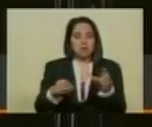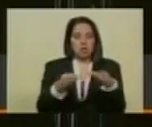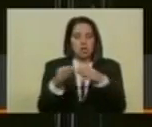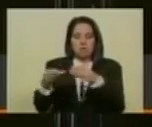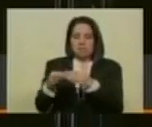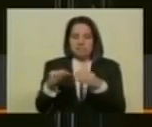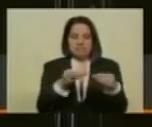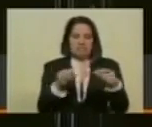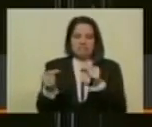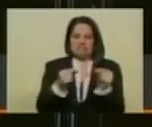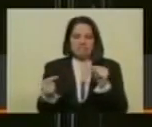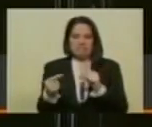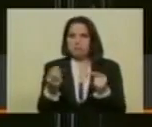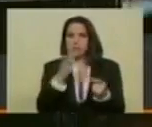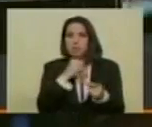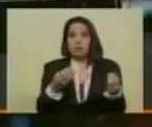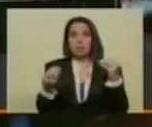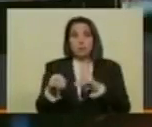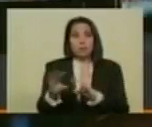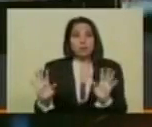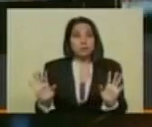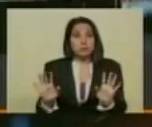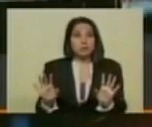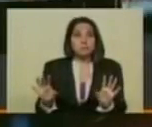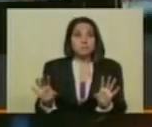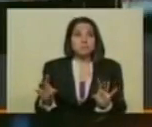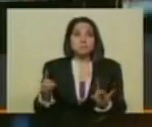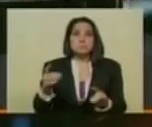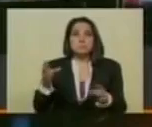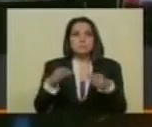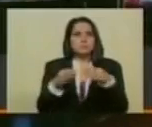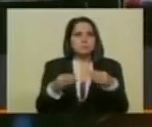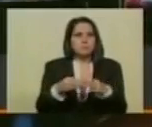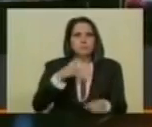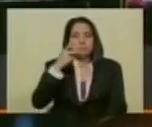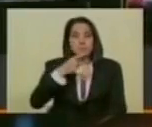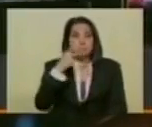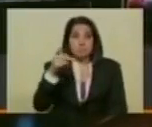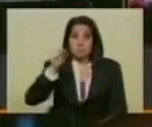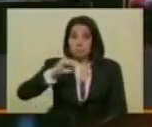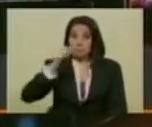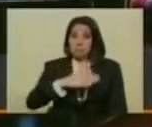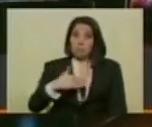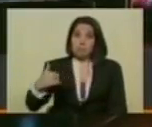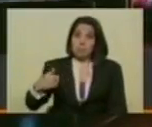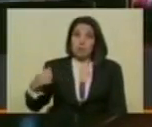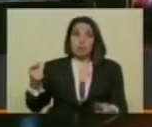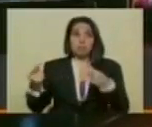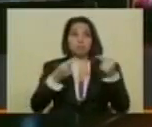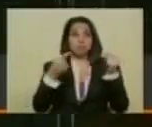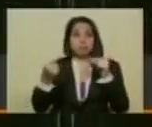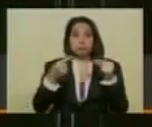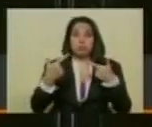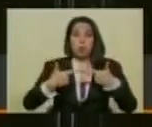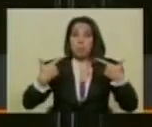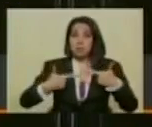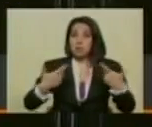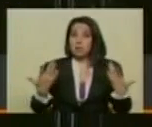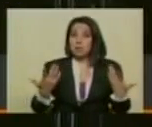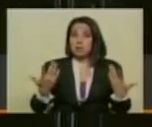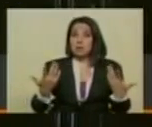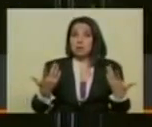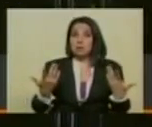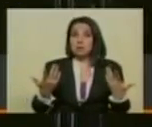les permitió ponerse de acuerdo. Algunos factores políticos de la oposición querían competir. Además, en aquella época estaban